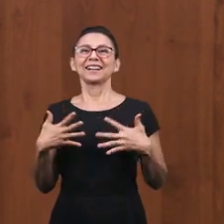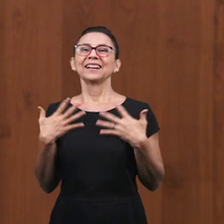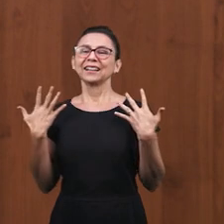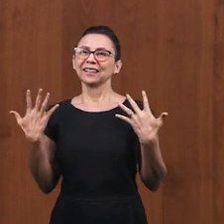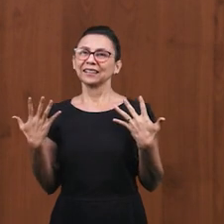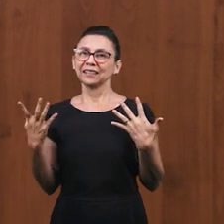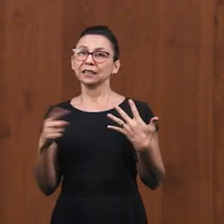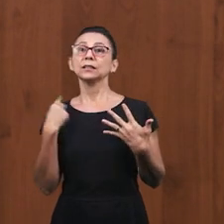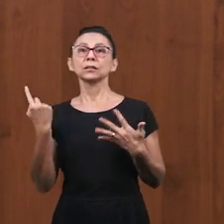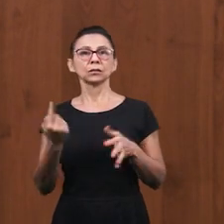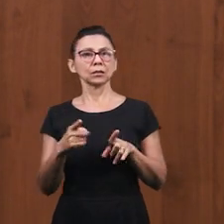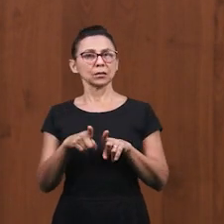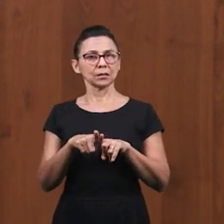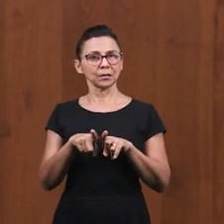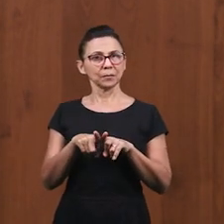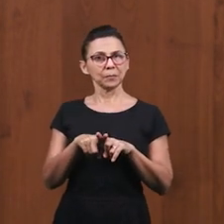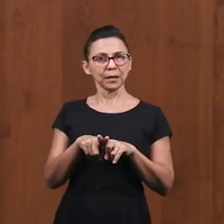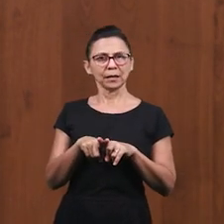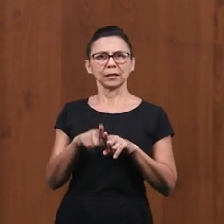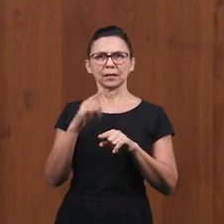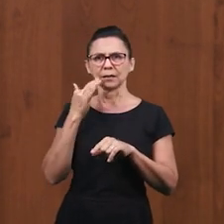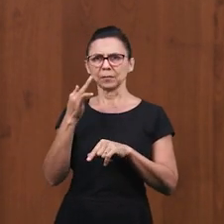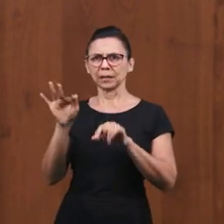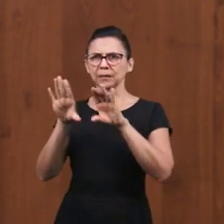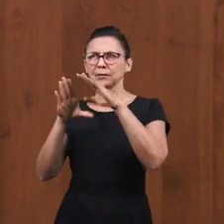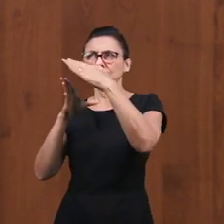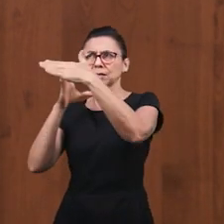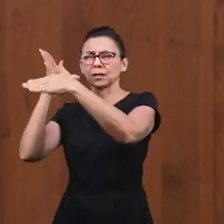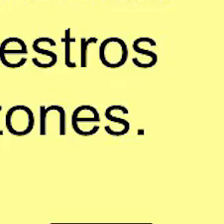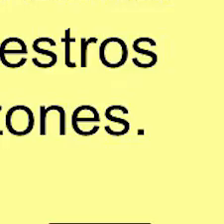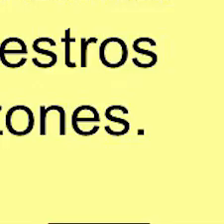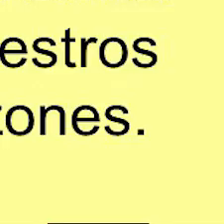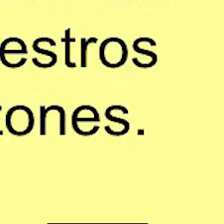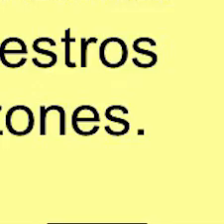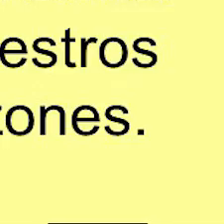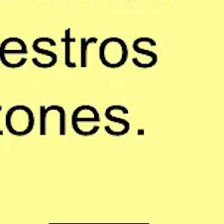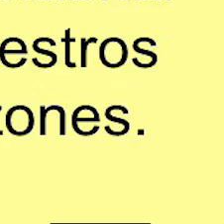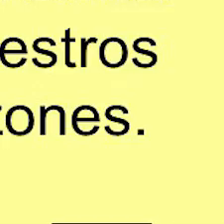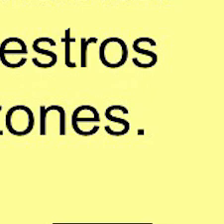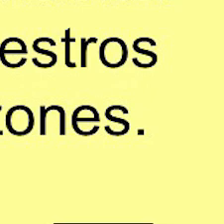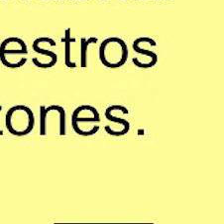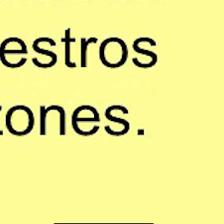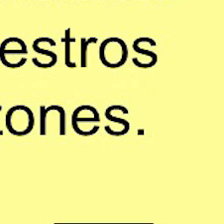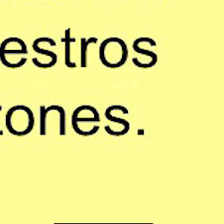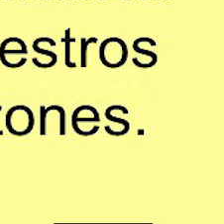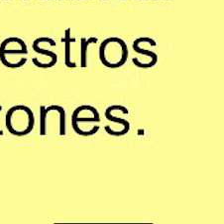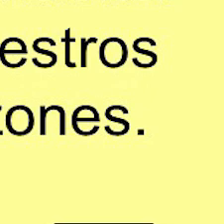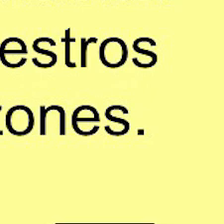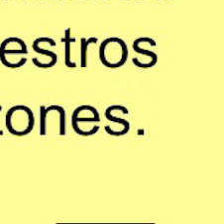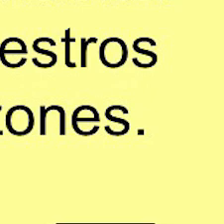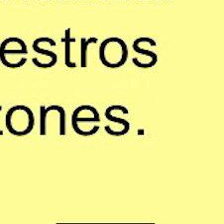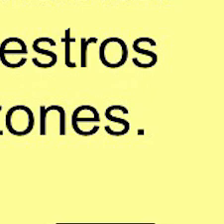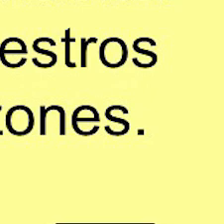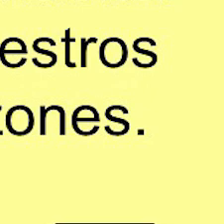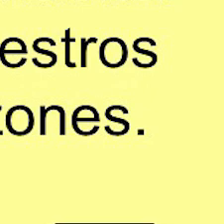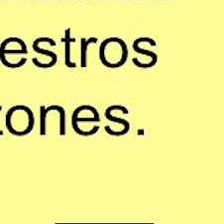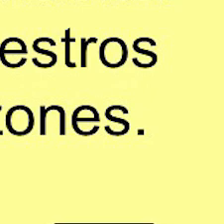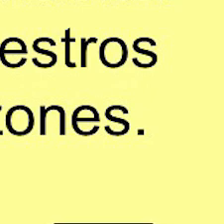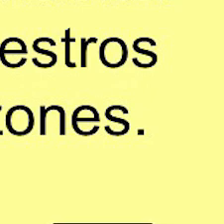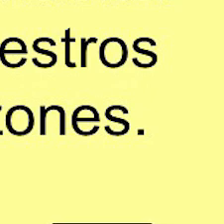que nosotros vamos a tener también. Así como Zaqueo recibió a Jesús en su casa, nosotros vamos a dejar a